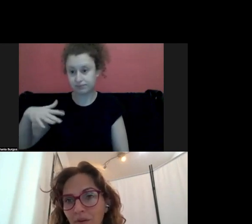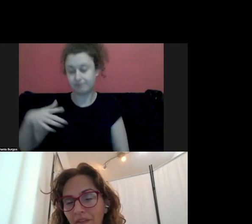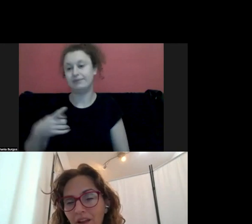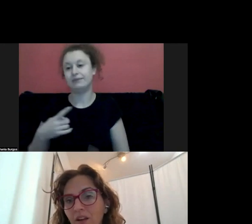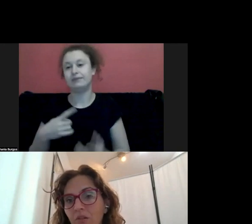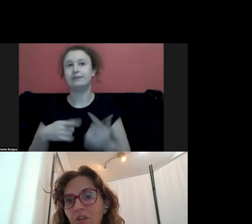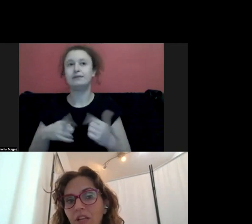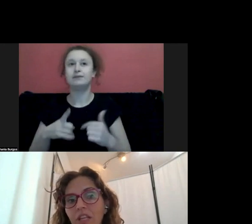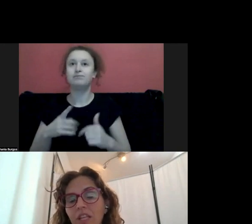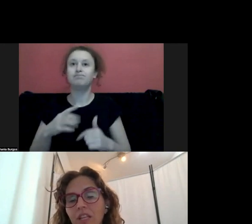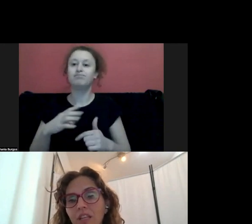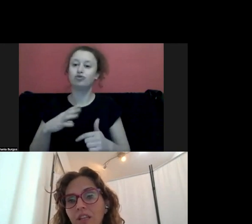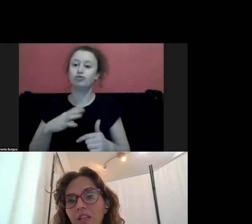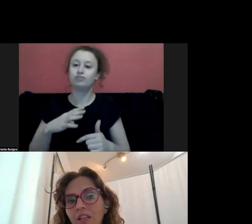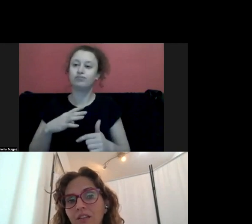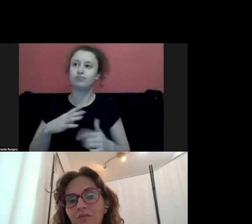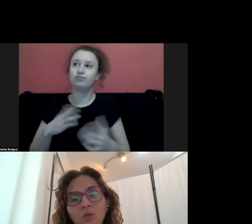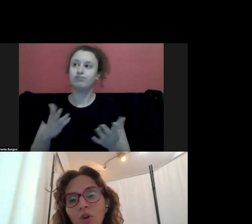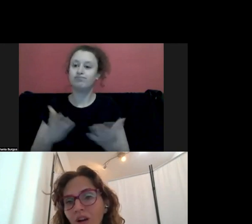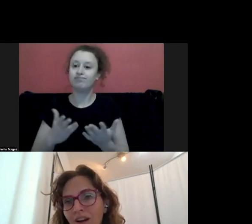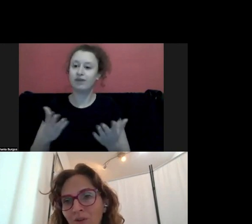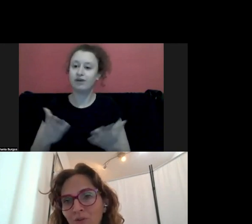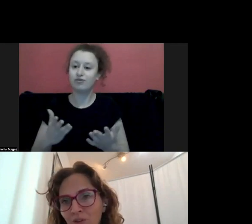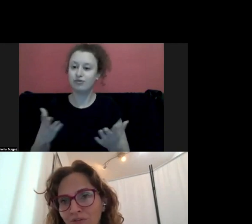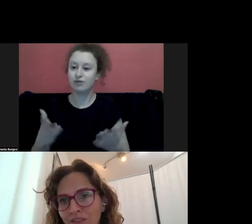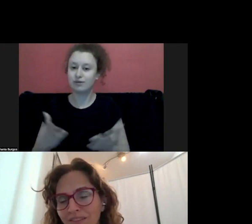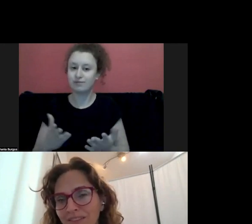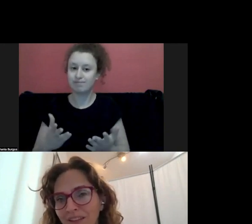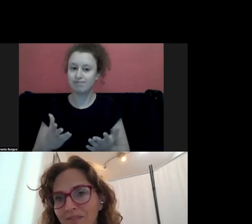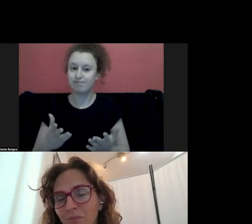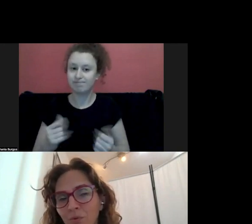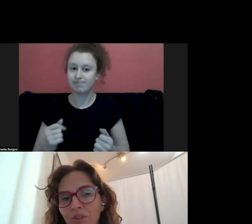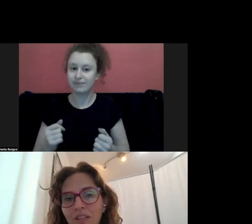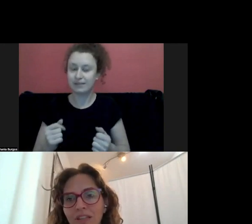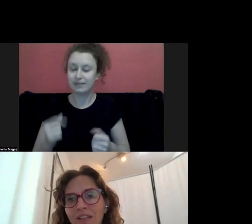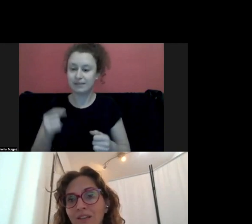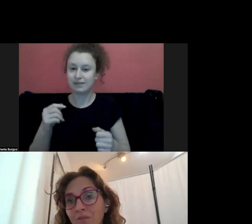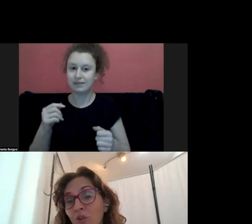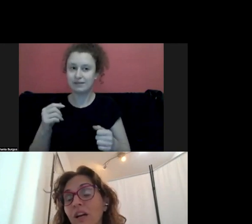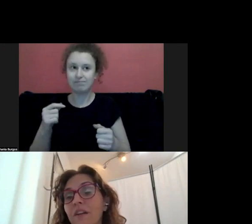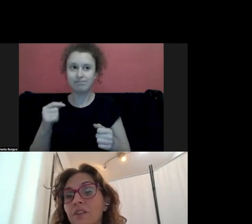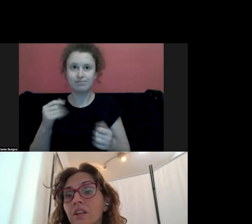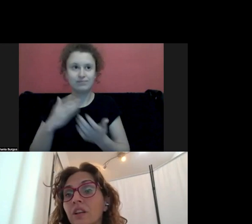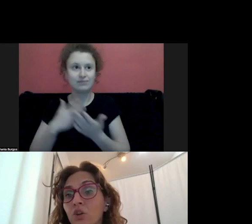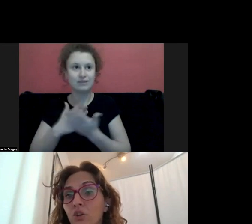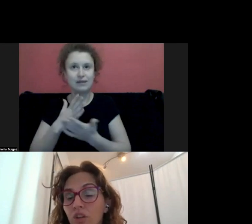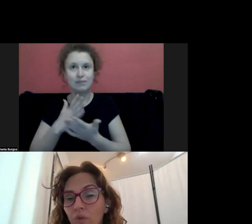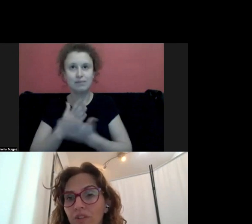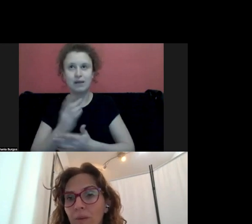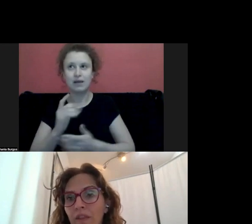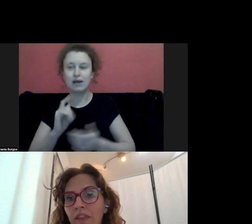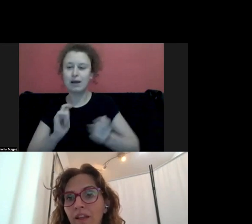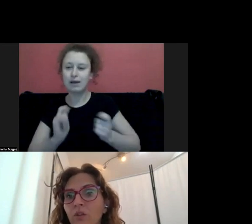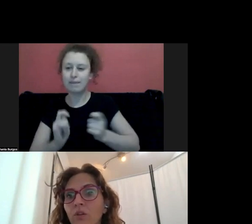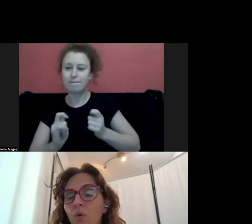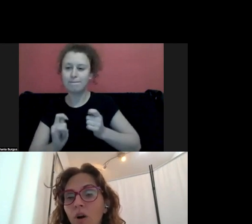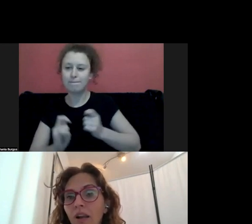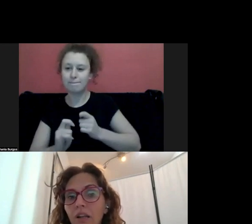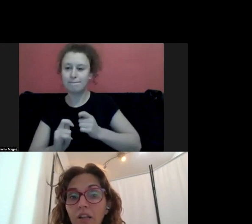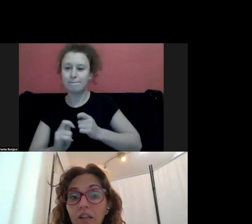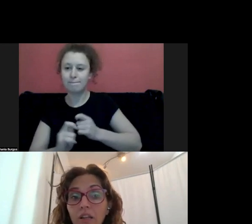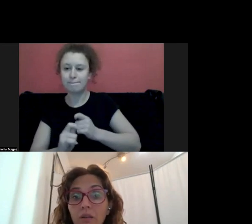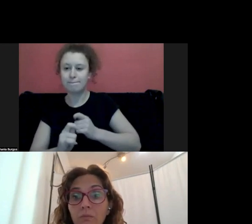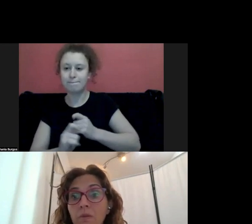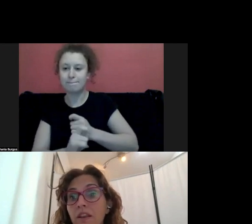siempre se aprende algo y nunca es suficiente, porque no deja de ser que yo no tengo discapacidad, con lo